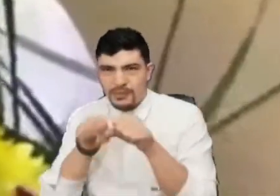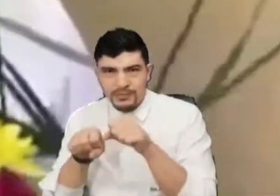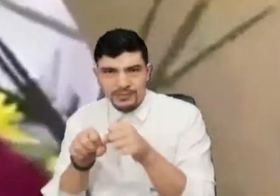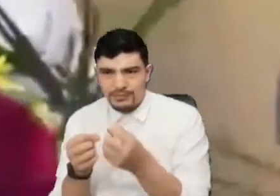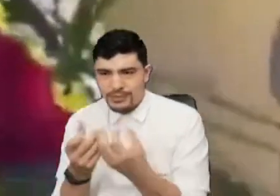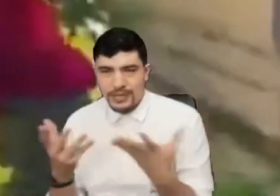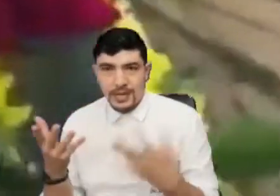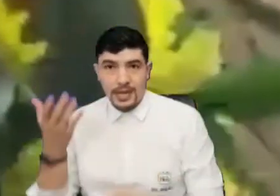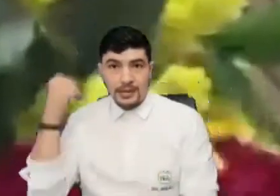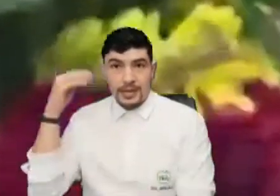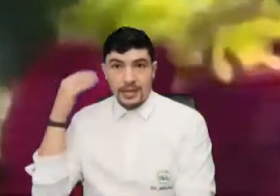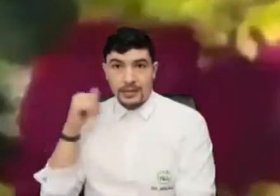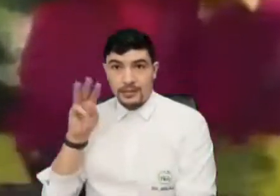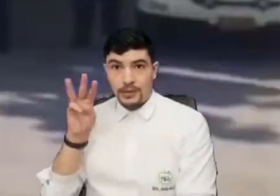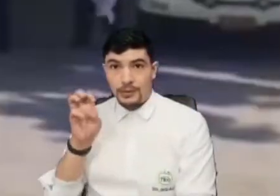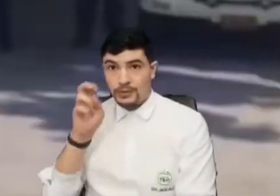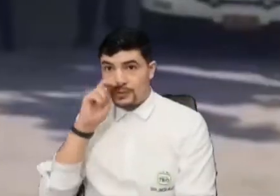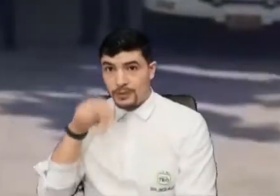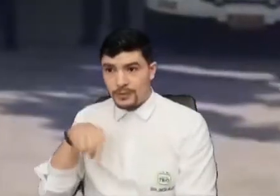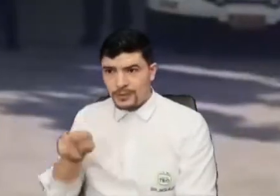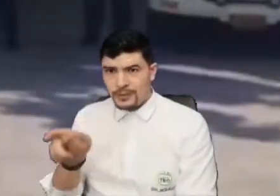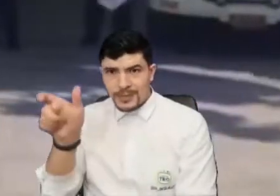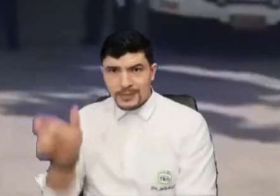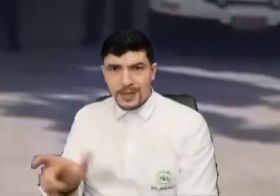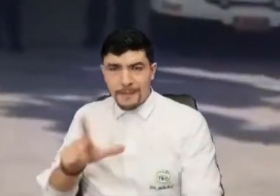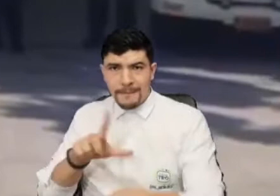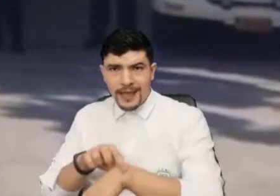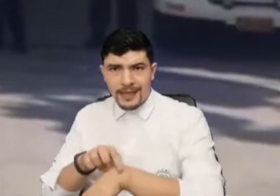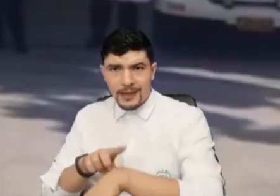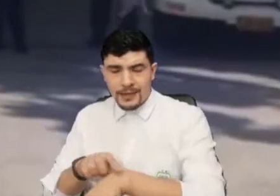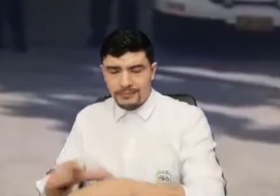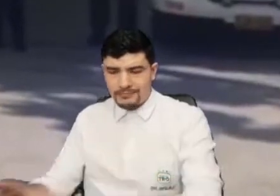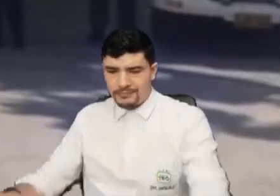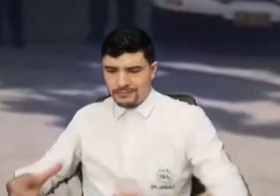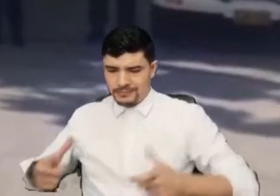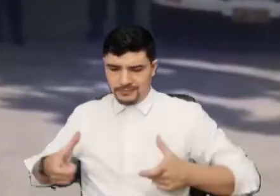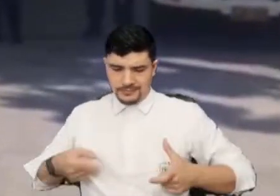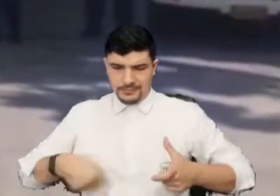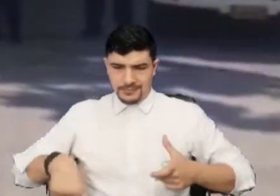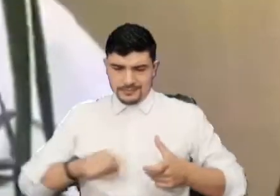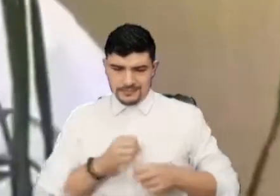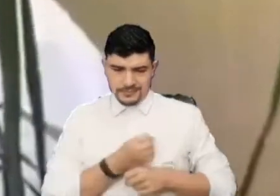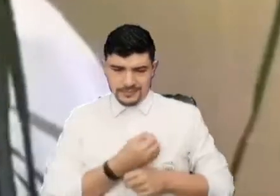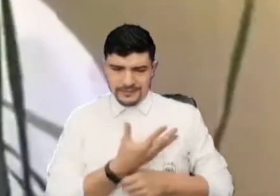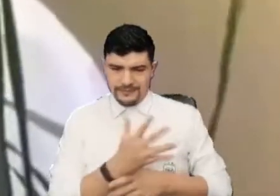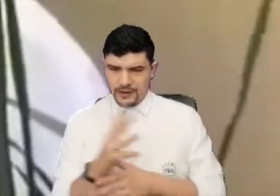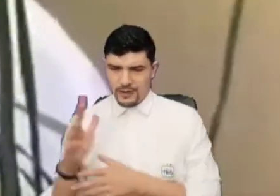médico recibió dos coronas fúnebres luego del fallecimiento de un paciente con kobe 19